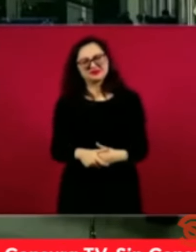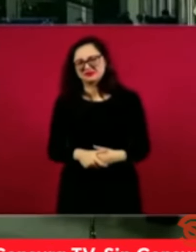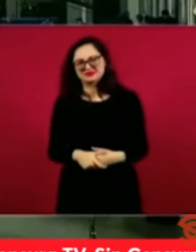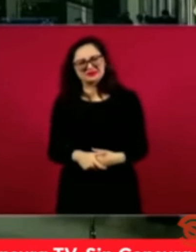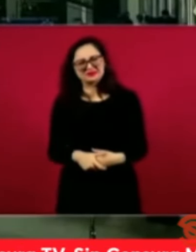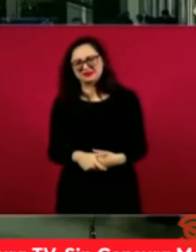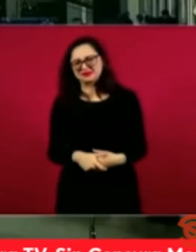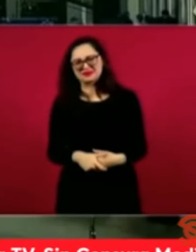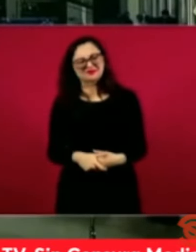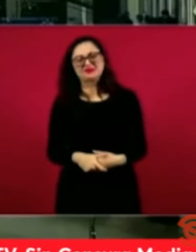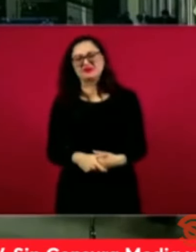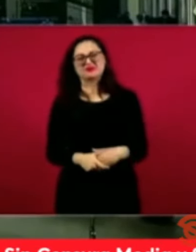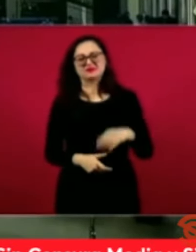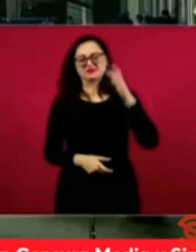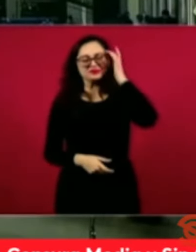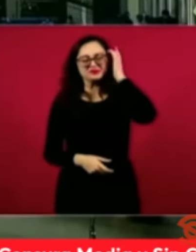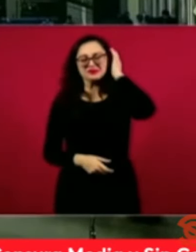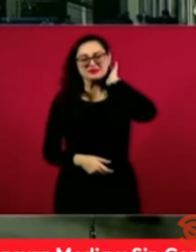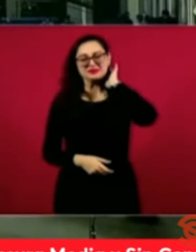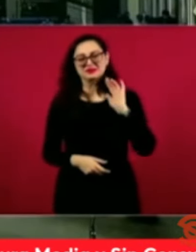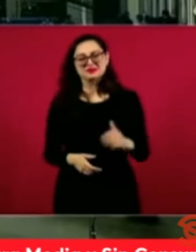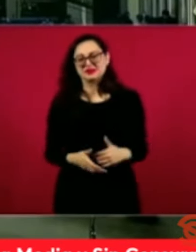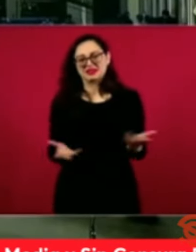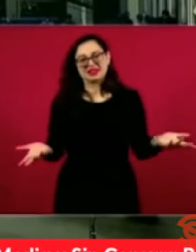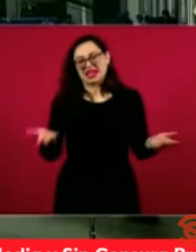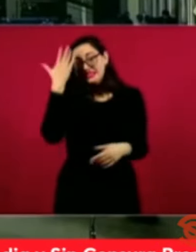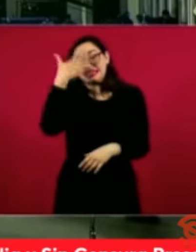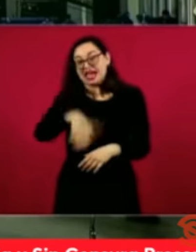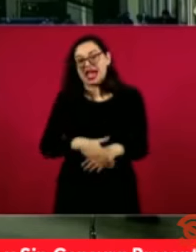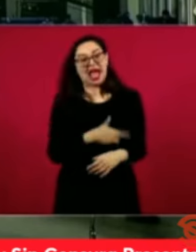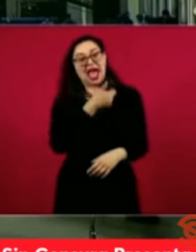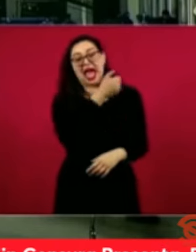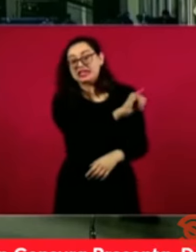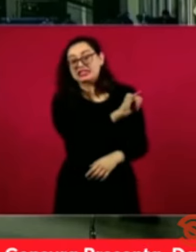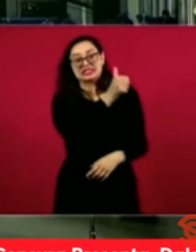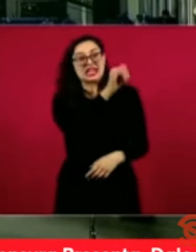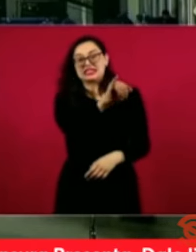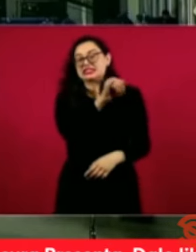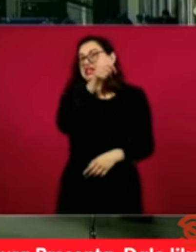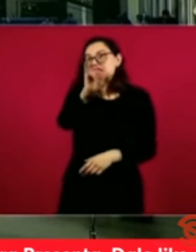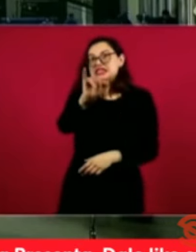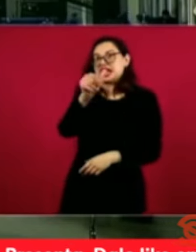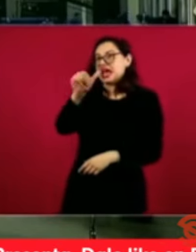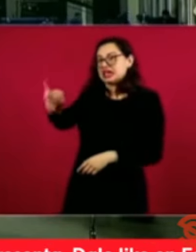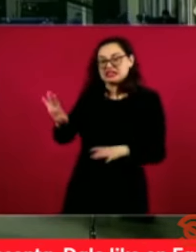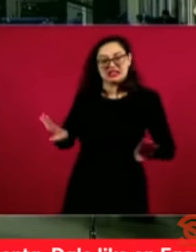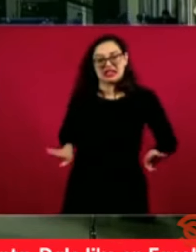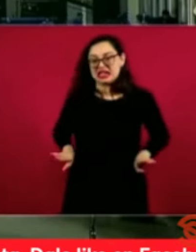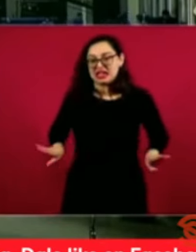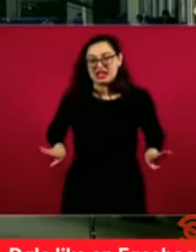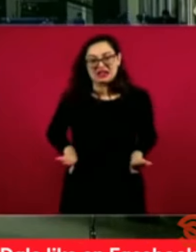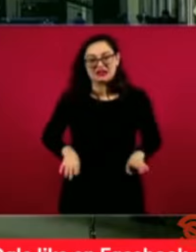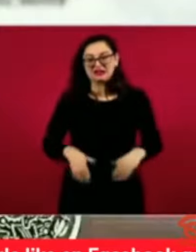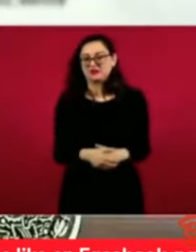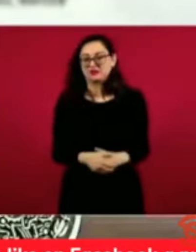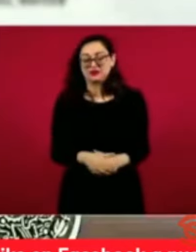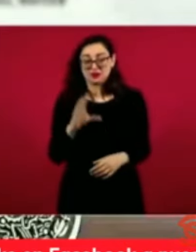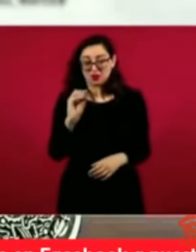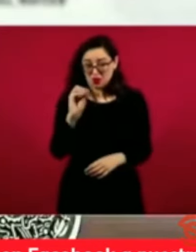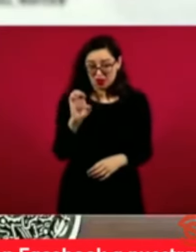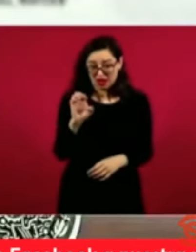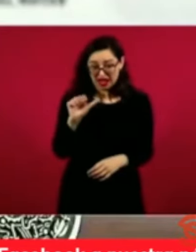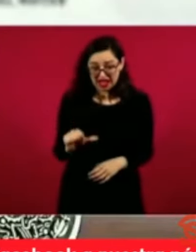Es que es muy predecible, porque no es un organismo ni democrático